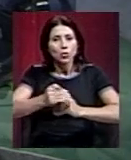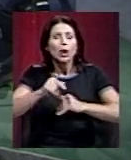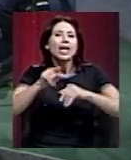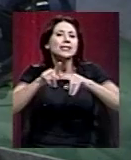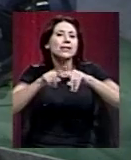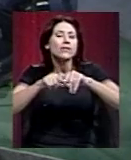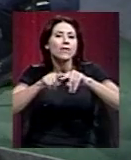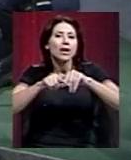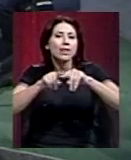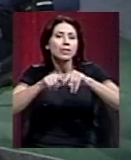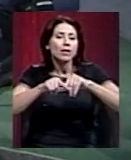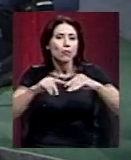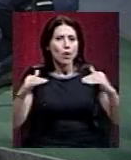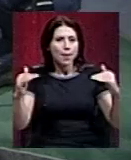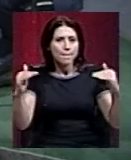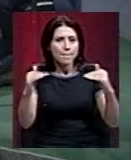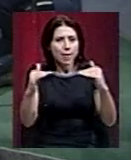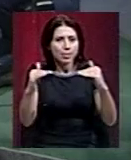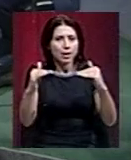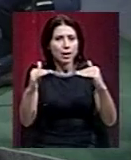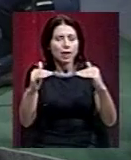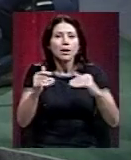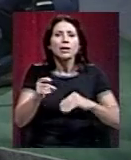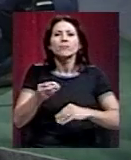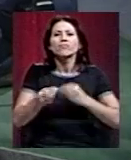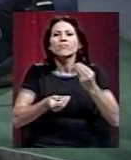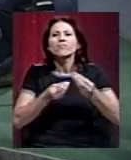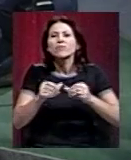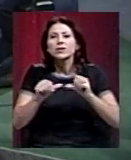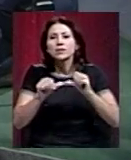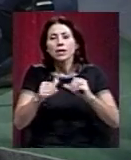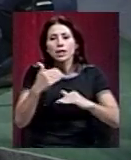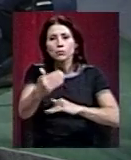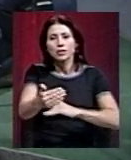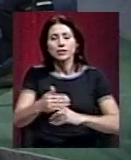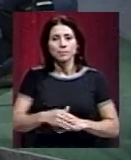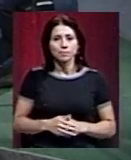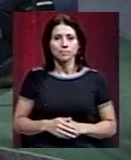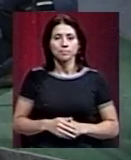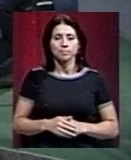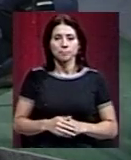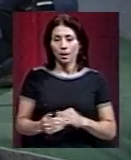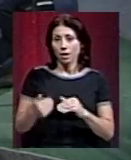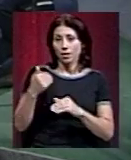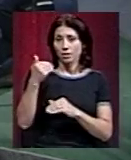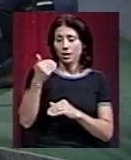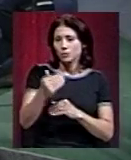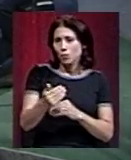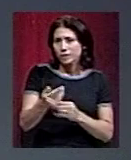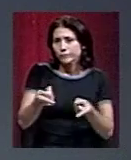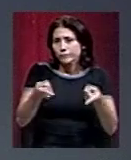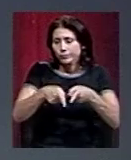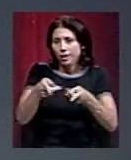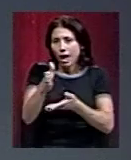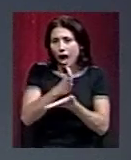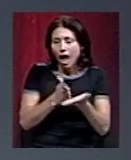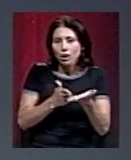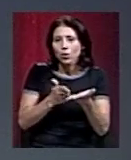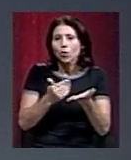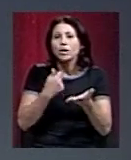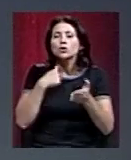lo ha explicado muy bien, empate, y un poco ¿qué sigue después? Sigue después algo que yo podría